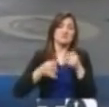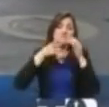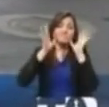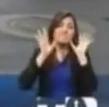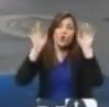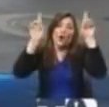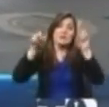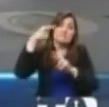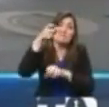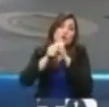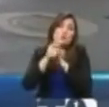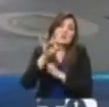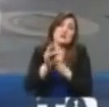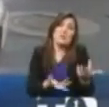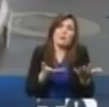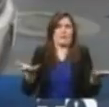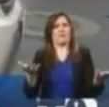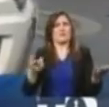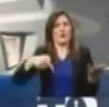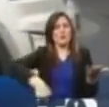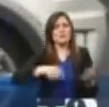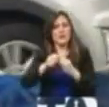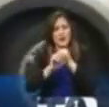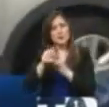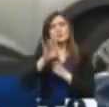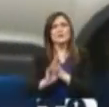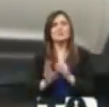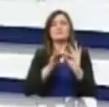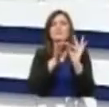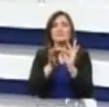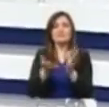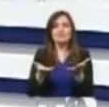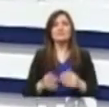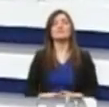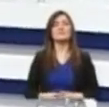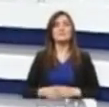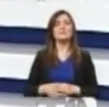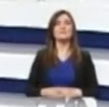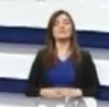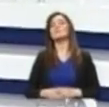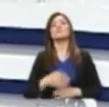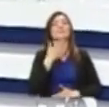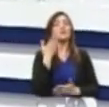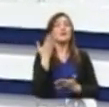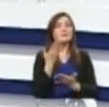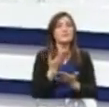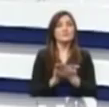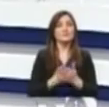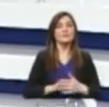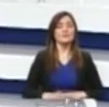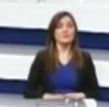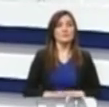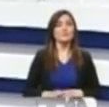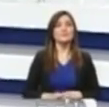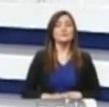tengamos que esperar hasta el 2018 para que esta calle tan necesaria sea arreglada. Volvemos al estudio. Muchísimas gracias, Joana,